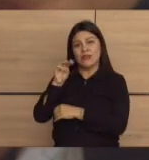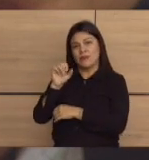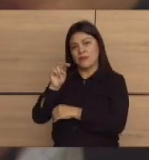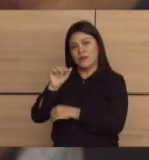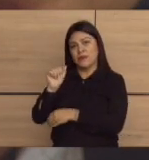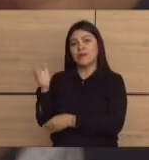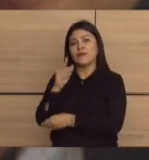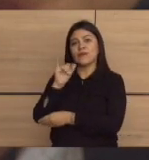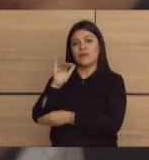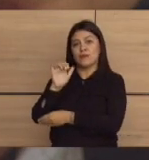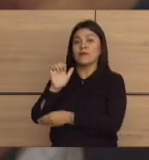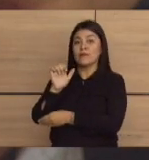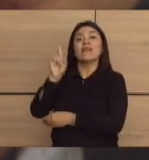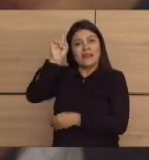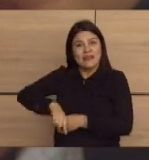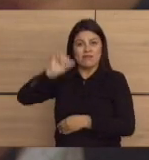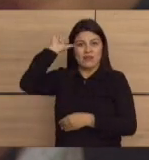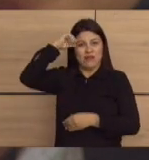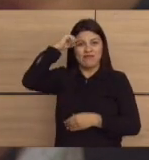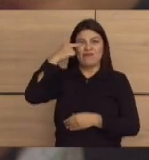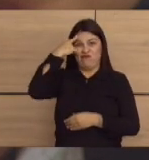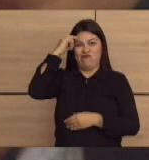Recordar también los bríos de Policarpa Salavarrieta.